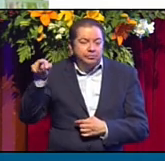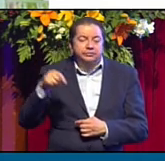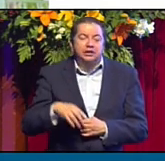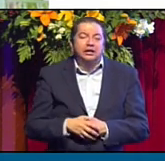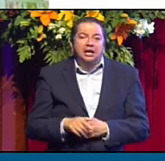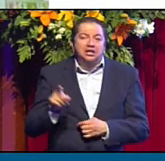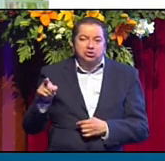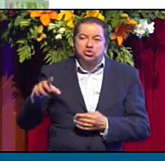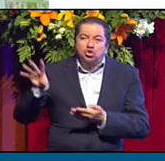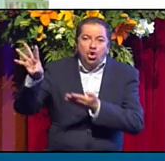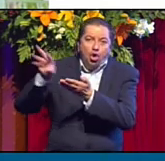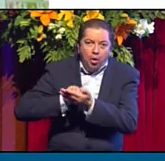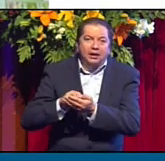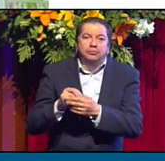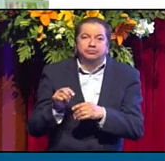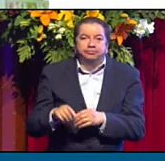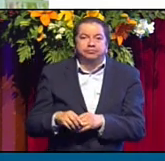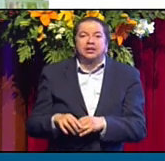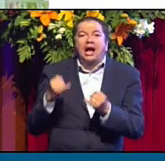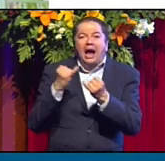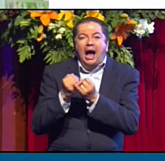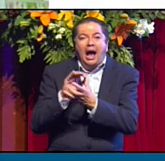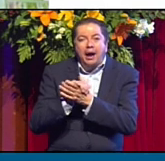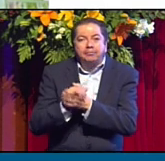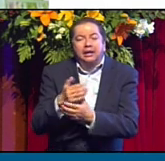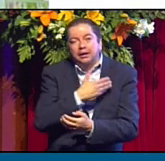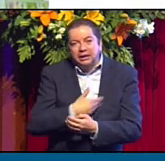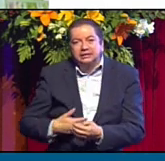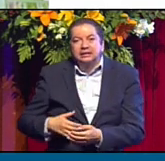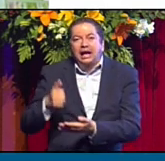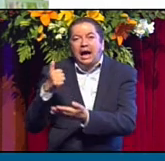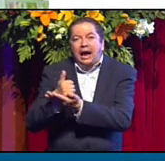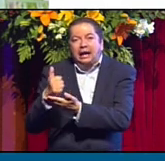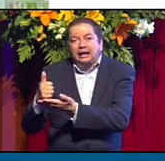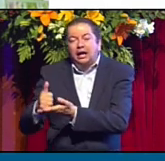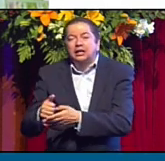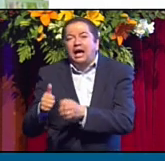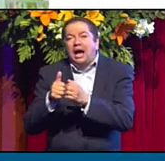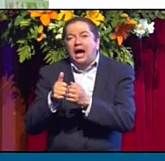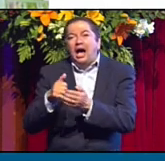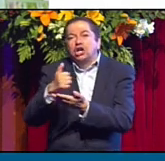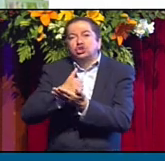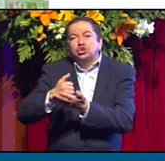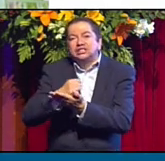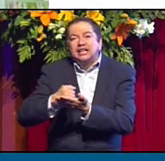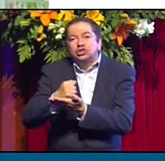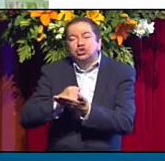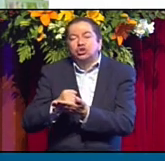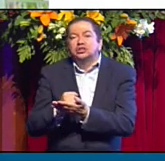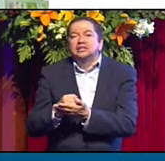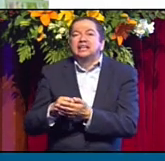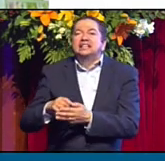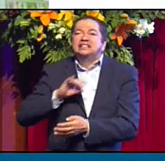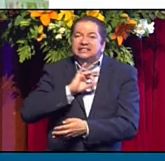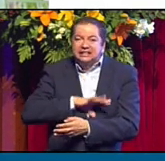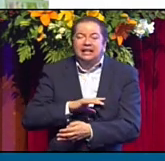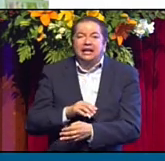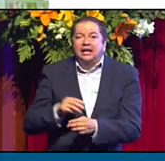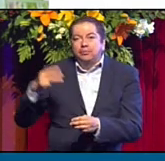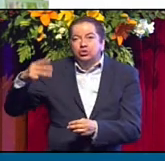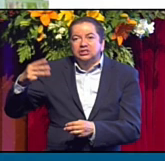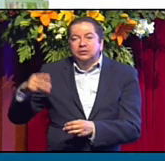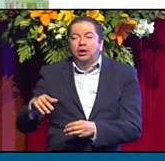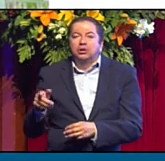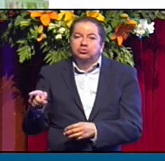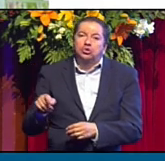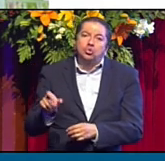amiga, presidente de los alcaldes de Chile, Carolina Leitao, de la Asociación Chilena de Municipalidades, dice, si hay algo permitido